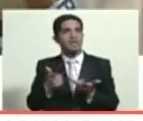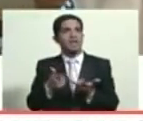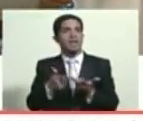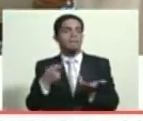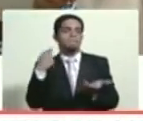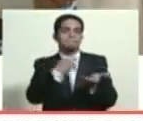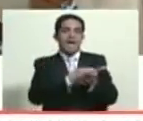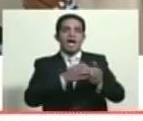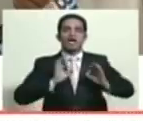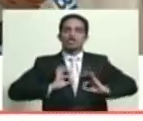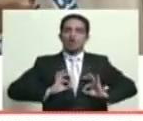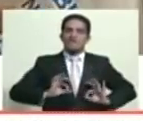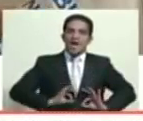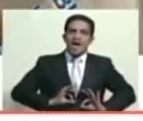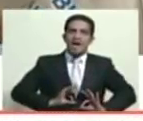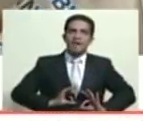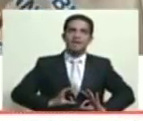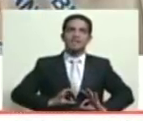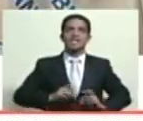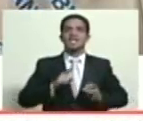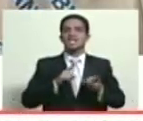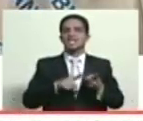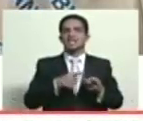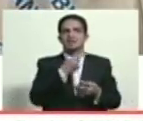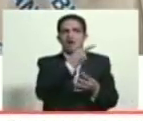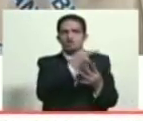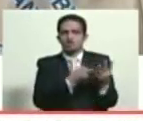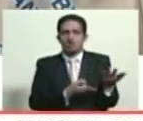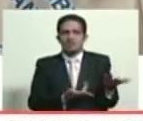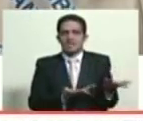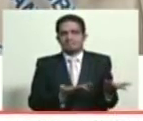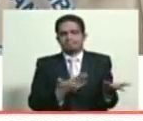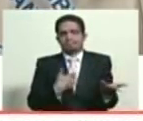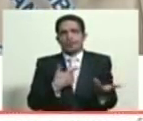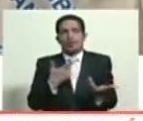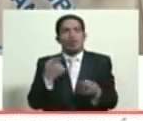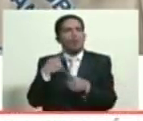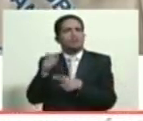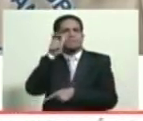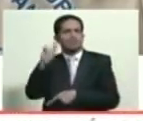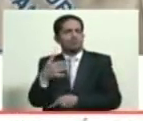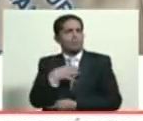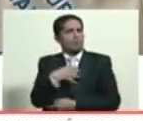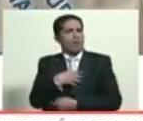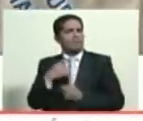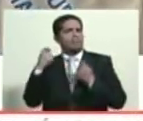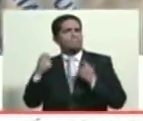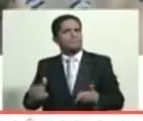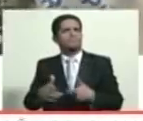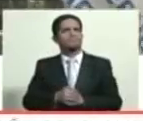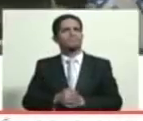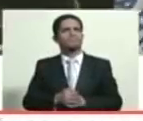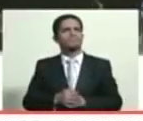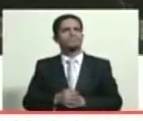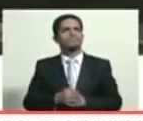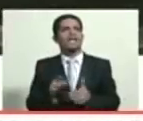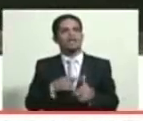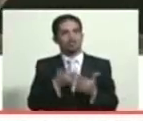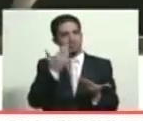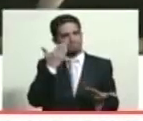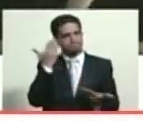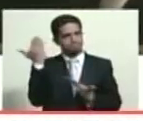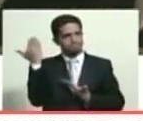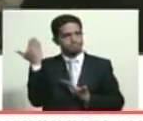con unos privilegios que no los tiene ningún venezolano. Bueno, de todos modos aquí está, viaje